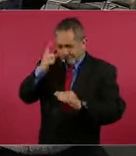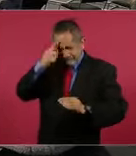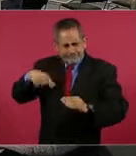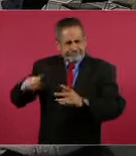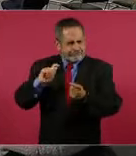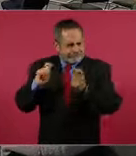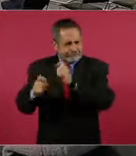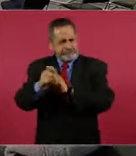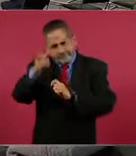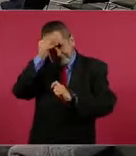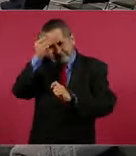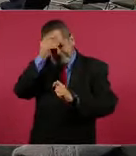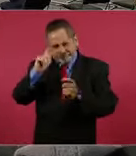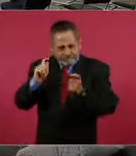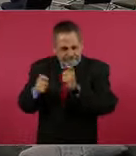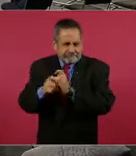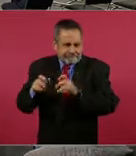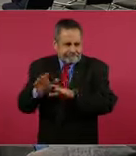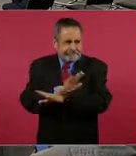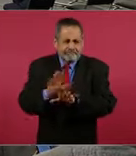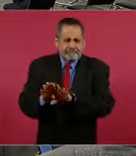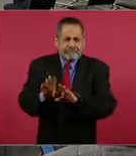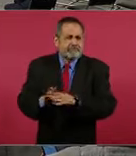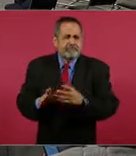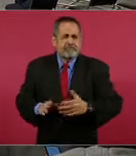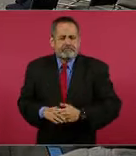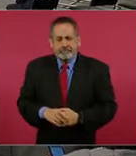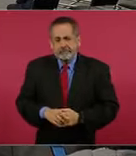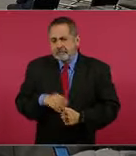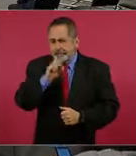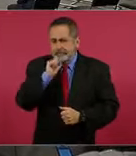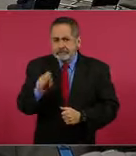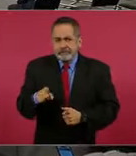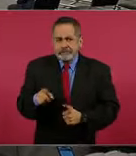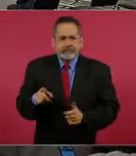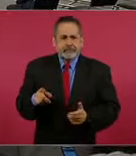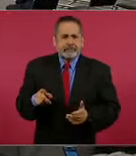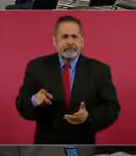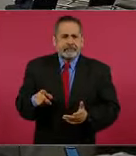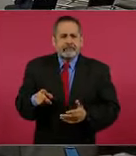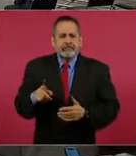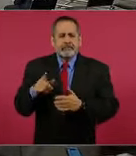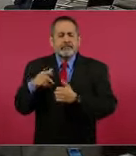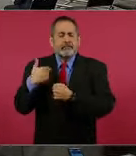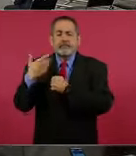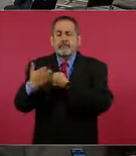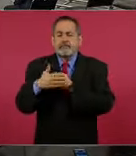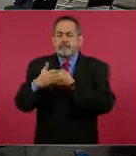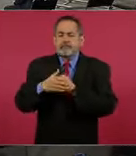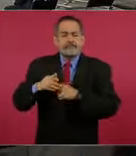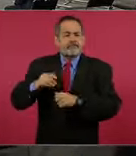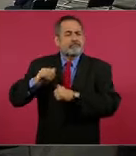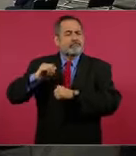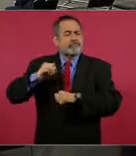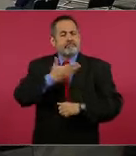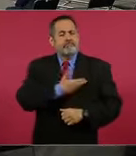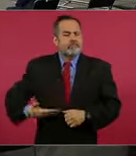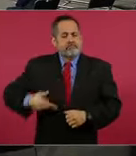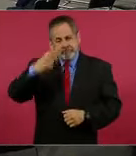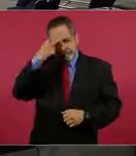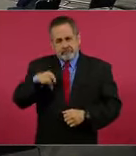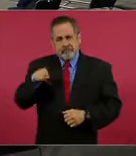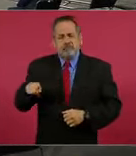y también en este caso, quien sea la próxima gobernante de México, pues